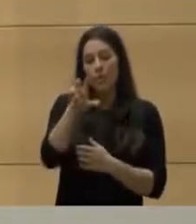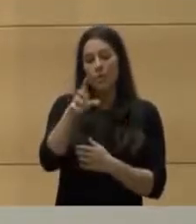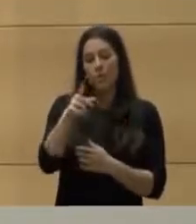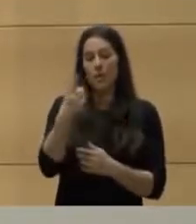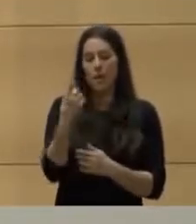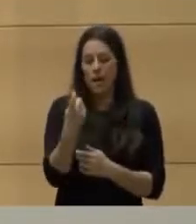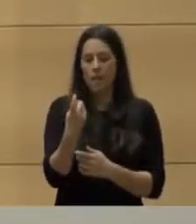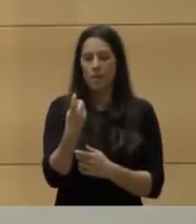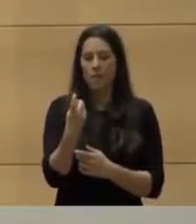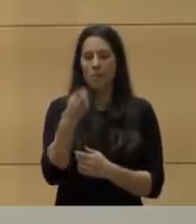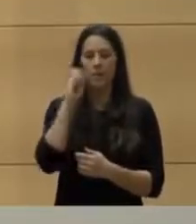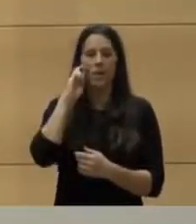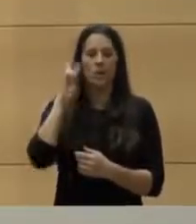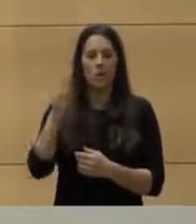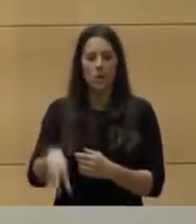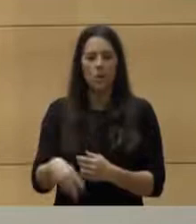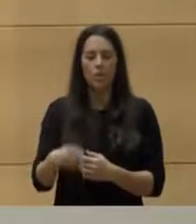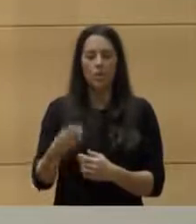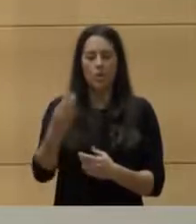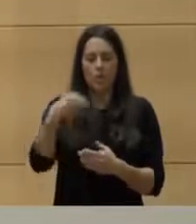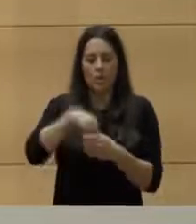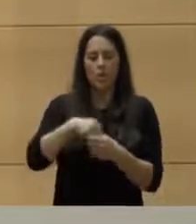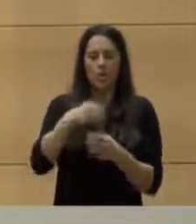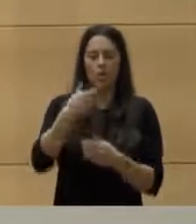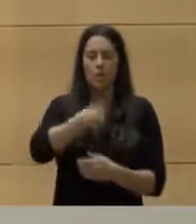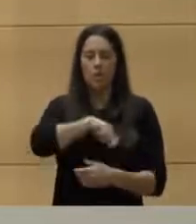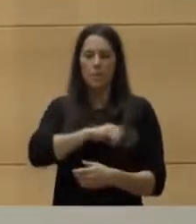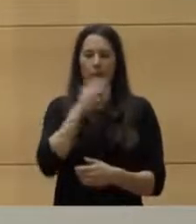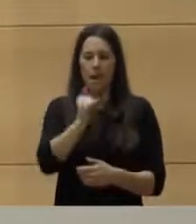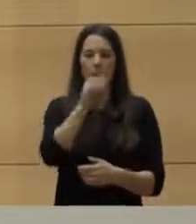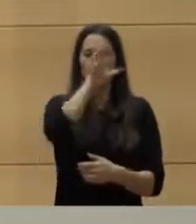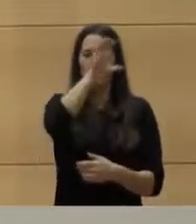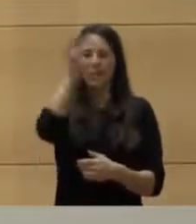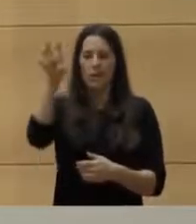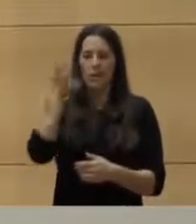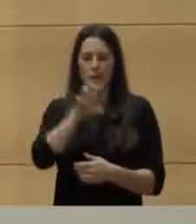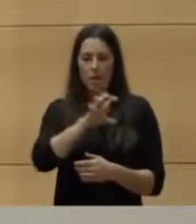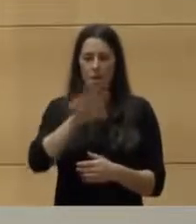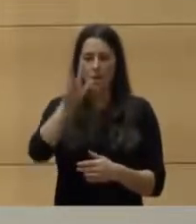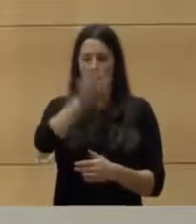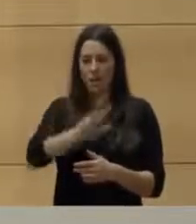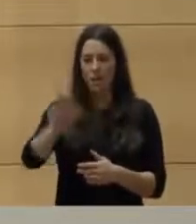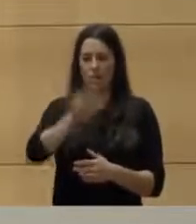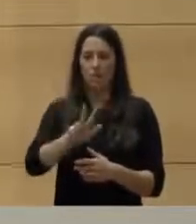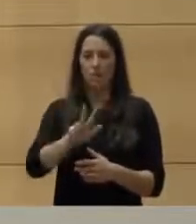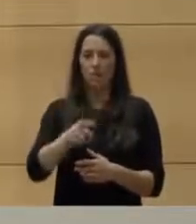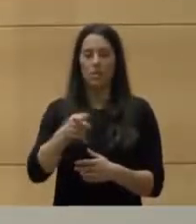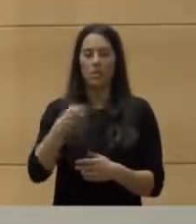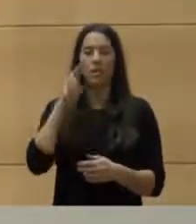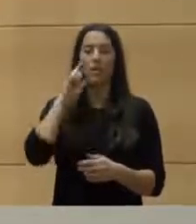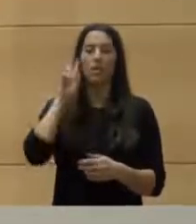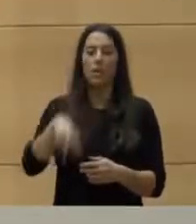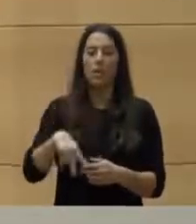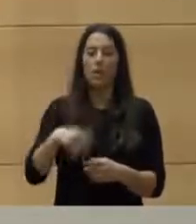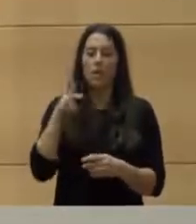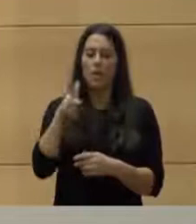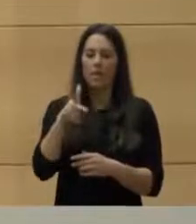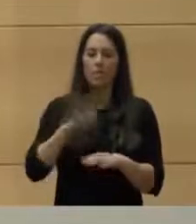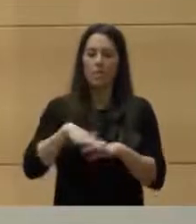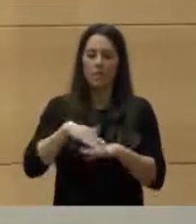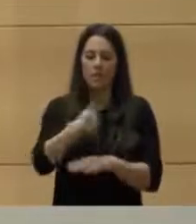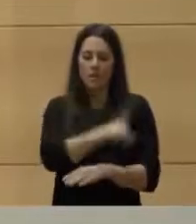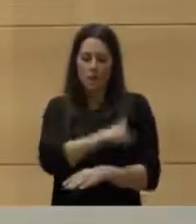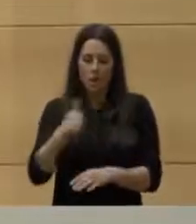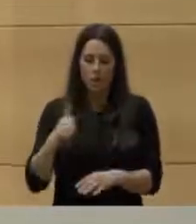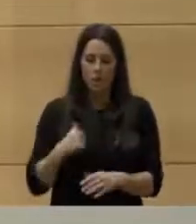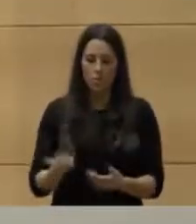que existen dentro del Estado español, que se reconozca el derecho de autodeterminación y se vea cómo se puede ir aplicando.